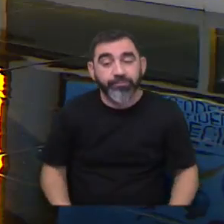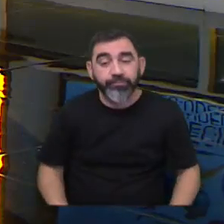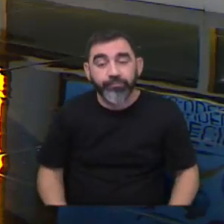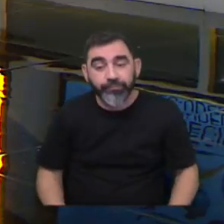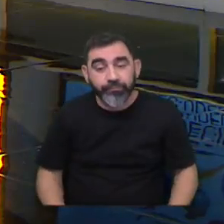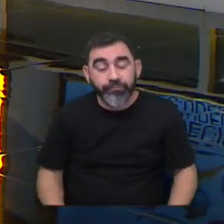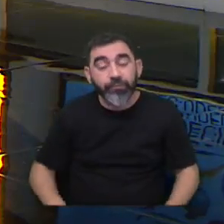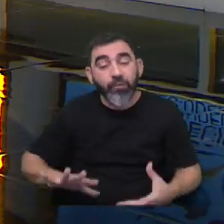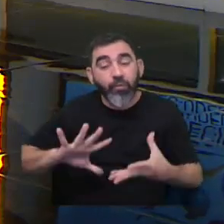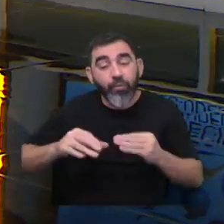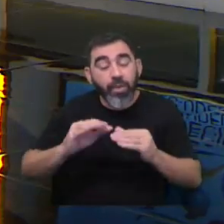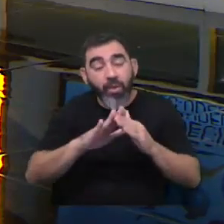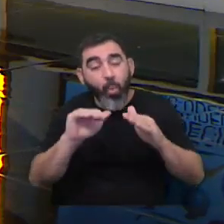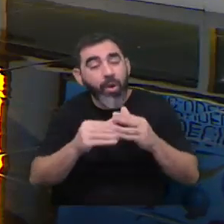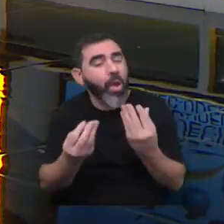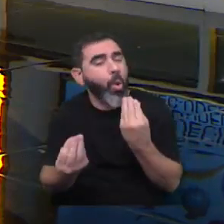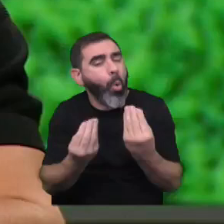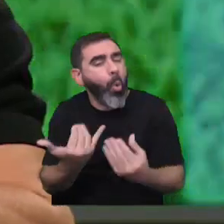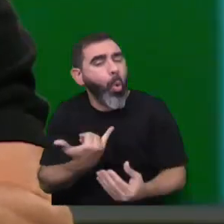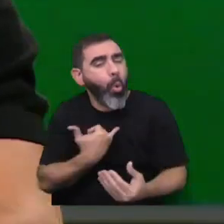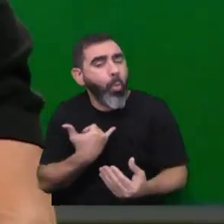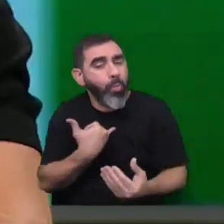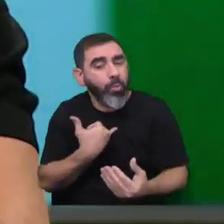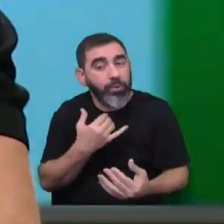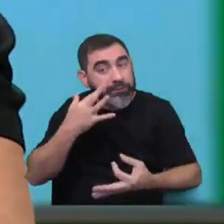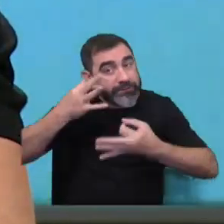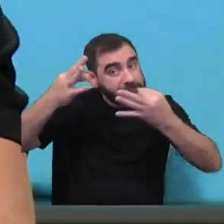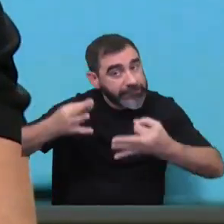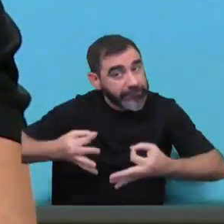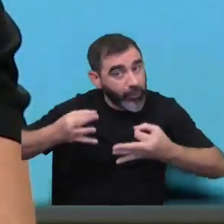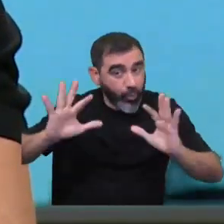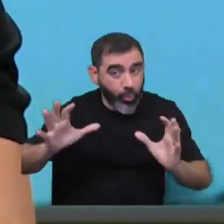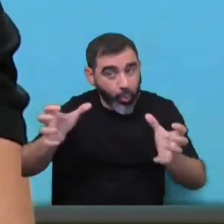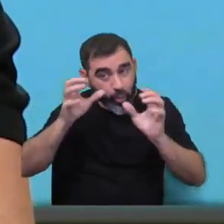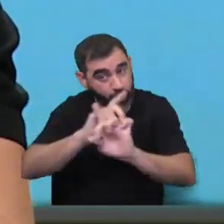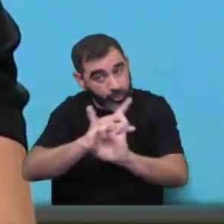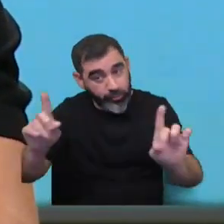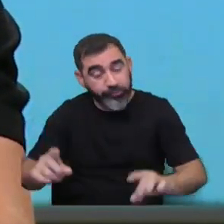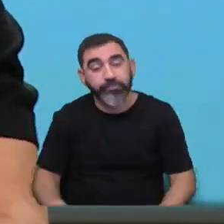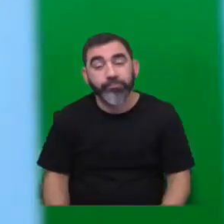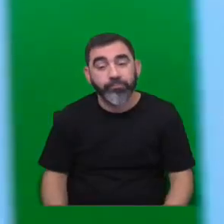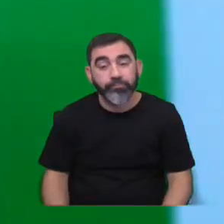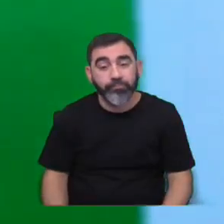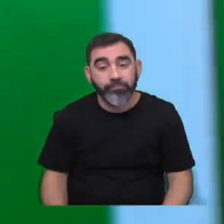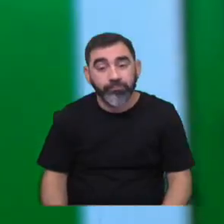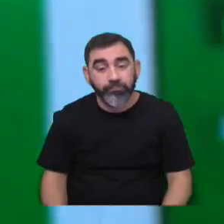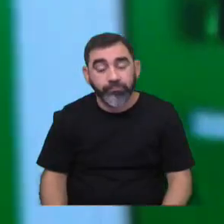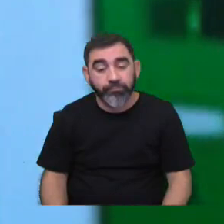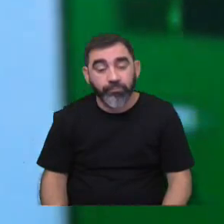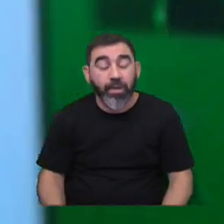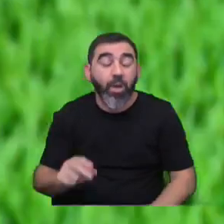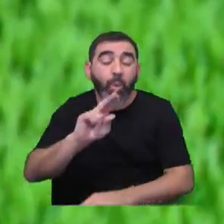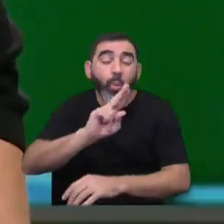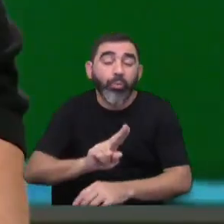mecanismos de almacenamiento estables, seguros sobre todo, ¿no? para que podamos